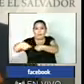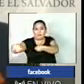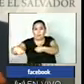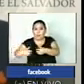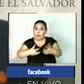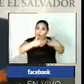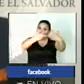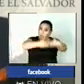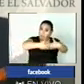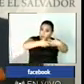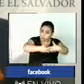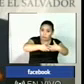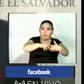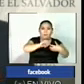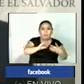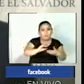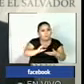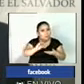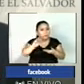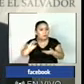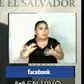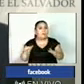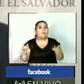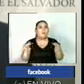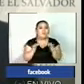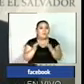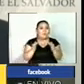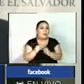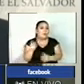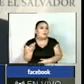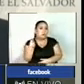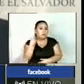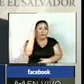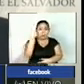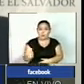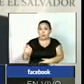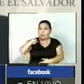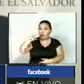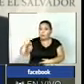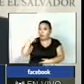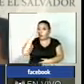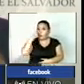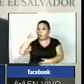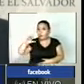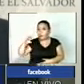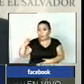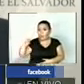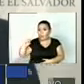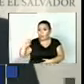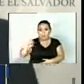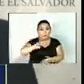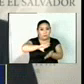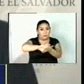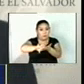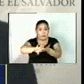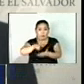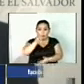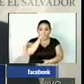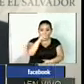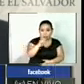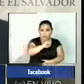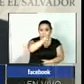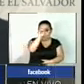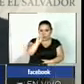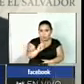contribuyentes se extiende también hasta el 30 de junio pero en vez de pagar el 10%